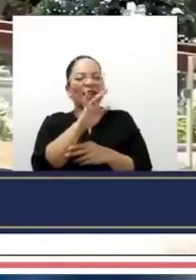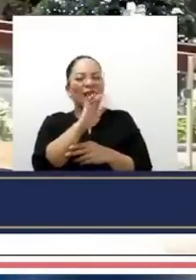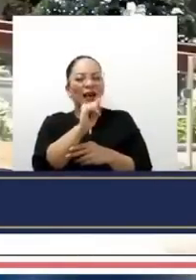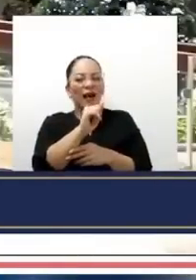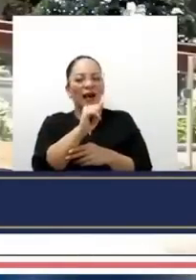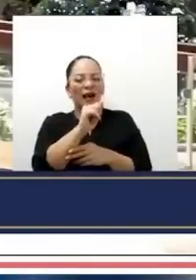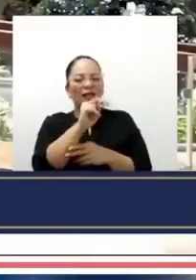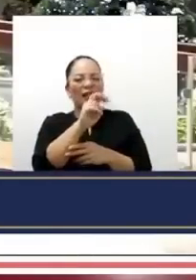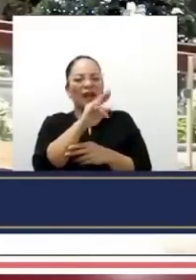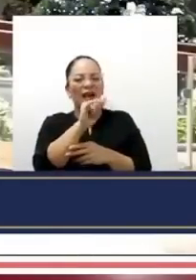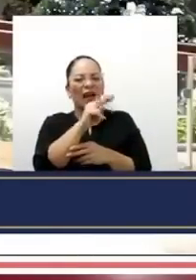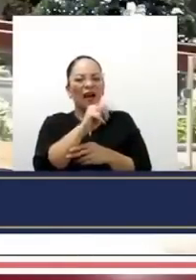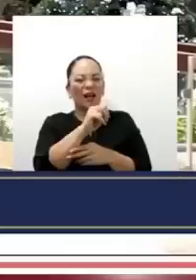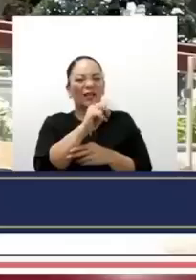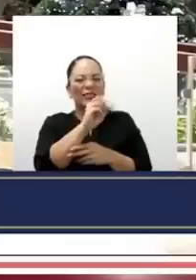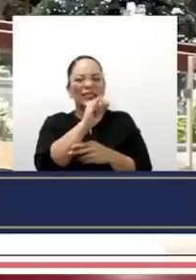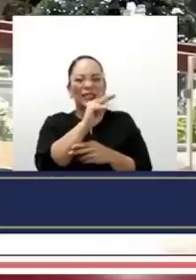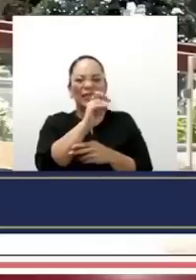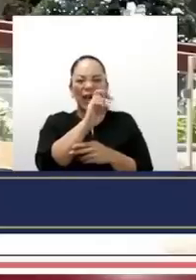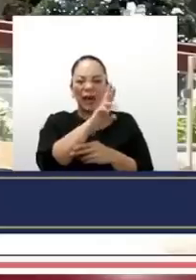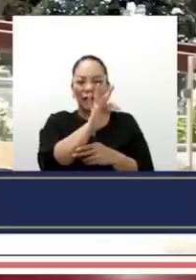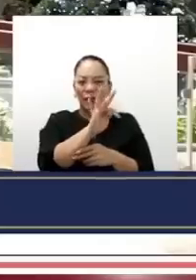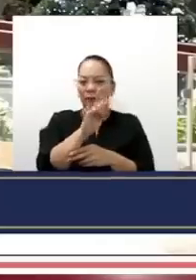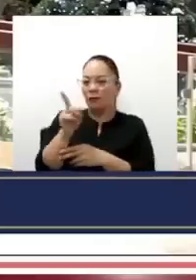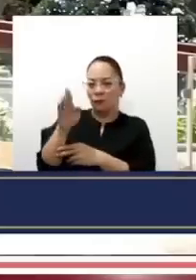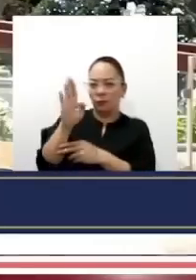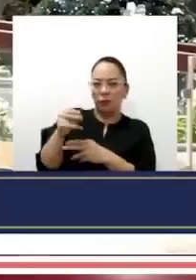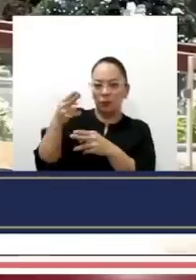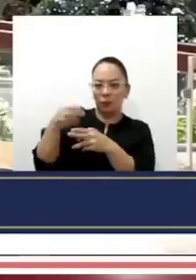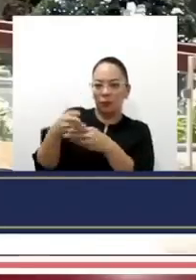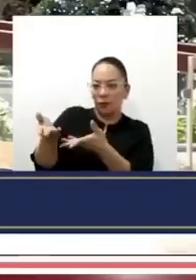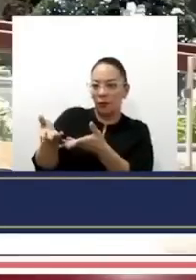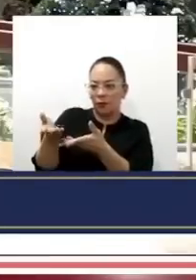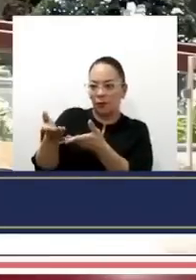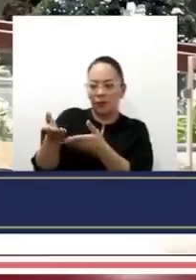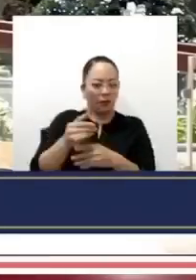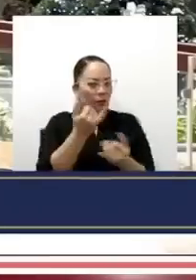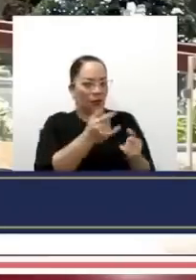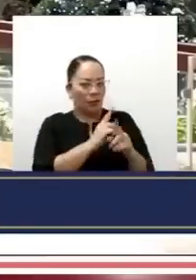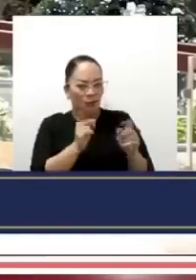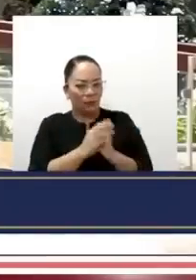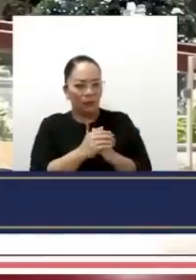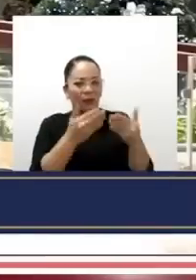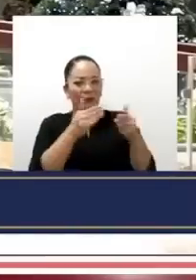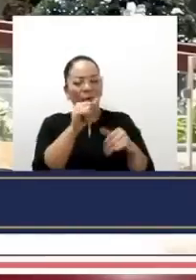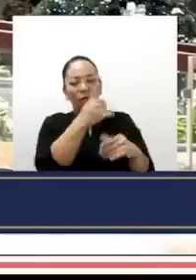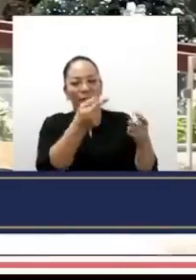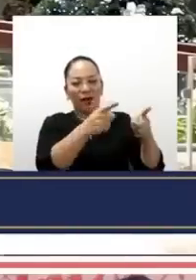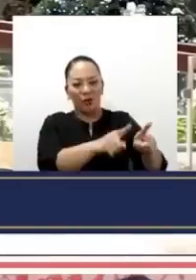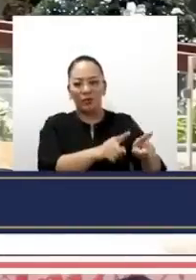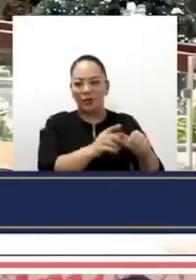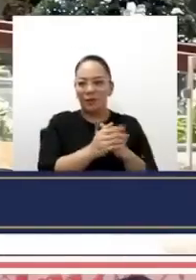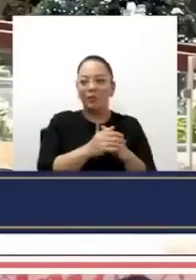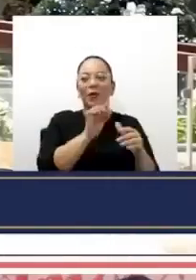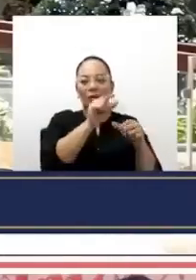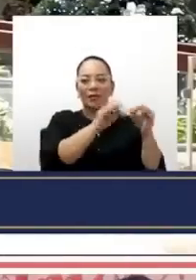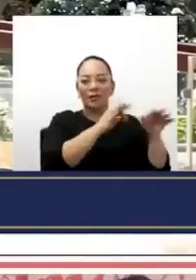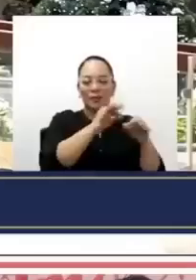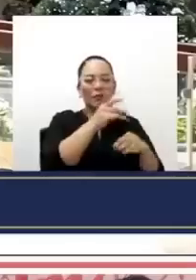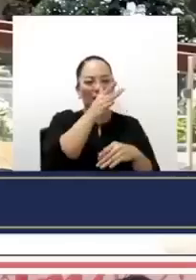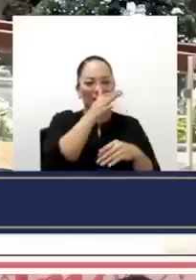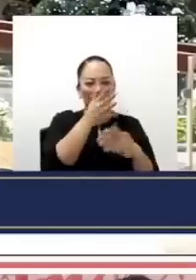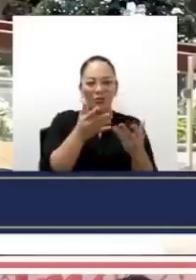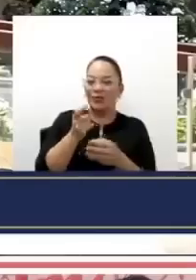Encinart. Doña Erika nunca ha sido nombrada en ninguna parte. Ahorita no, porque además abrieron otra causa por eso. Ahorita se lo explico, eso es muy